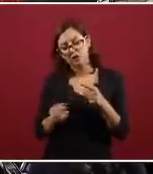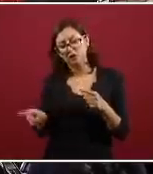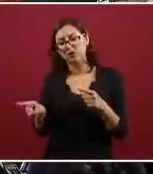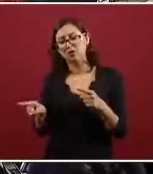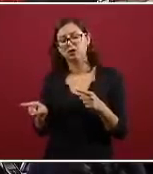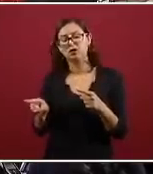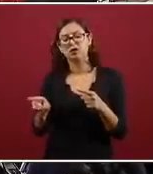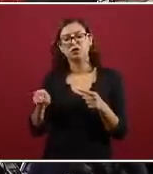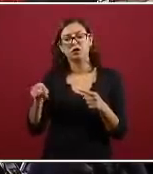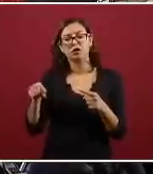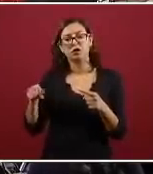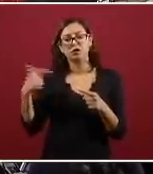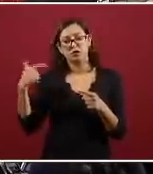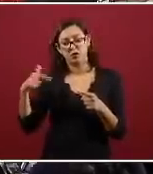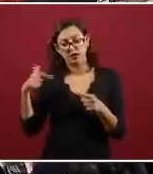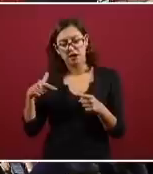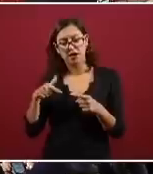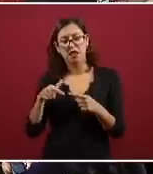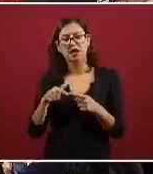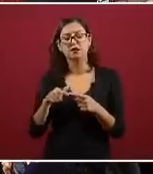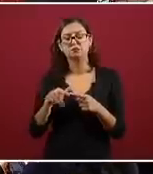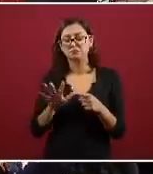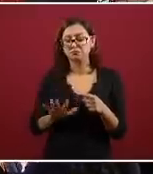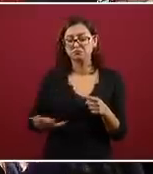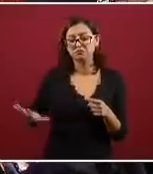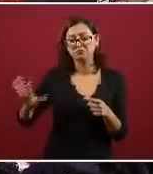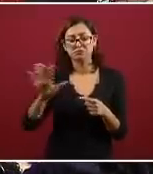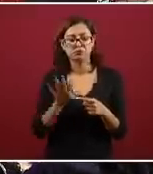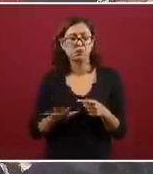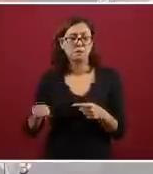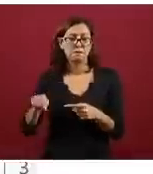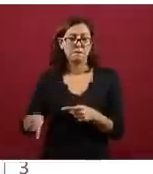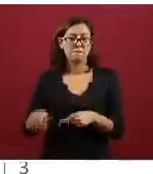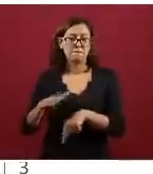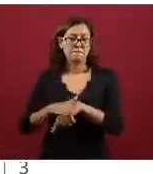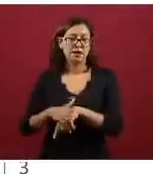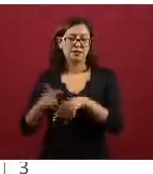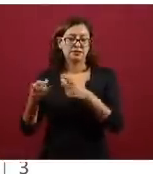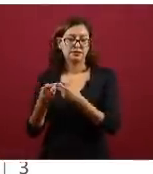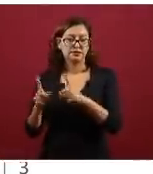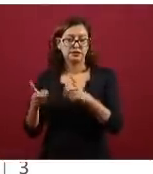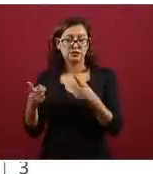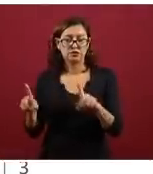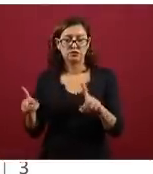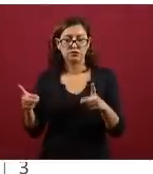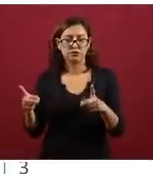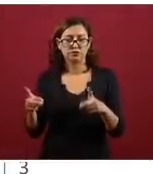Reyes, Aguascalientes, Guadalajara, en la zona de mayor crecimiento del país.